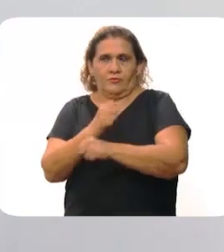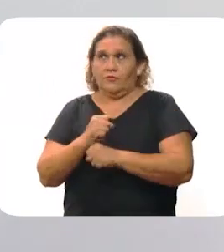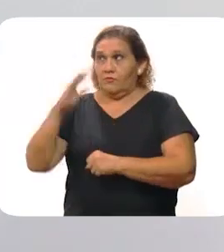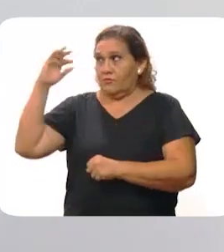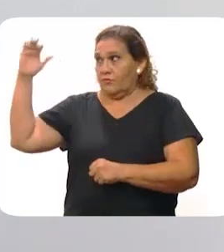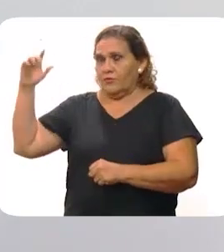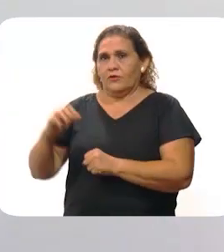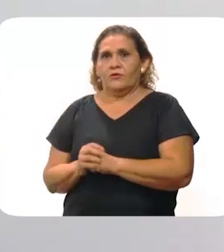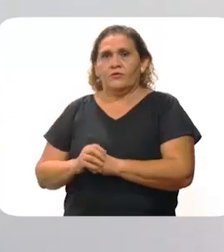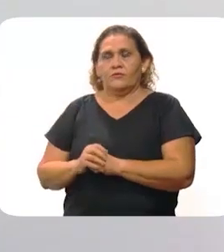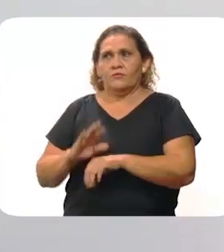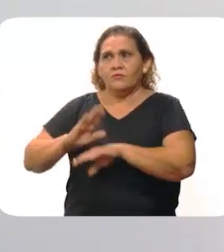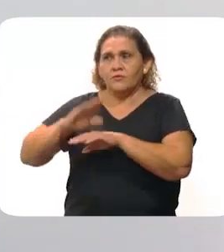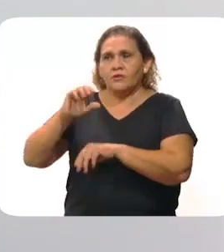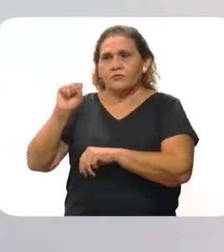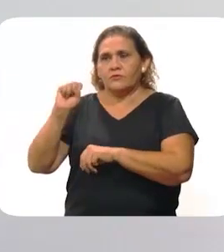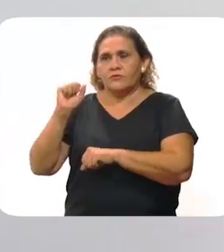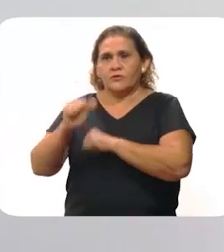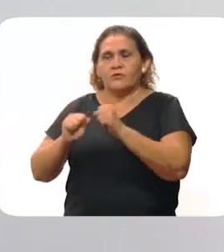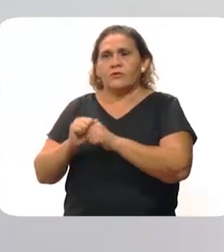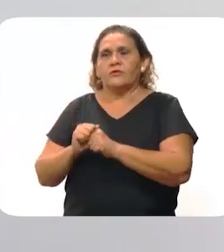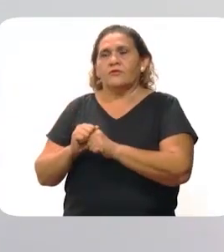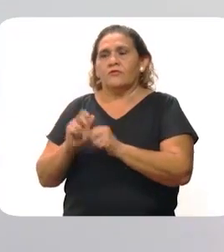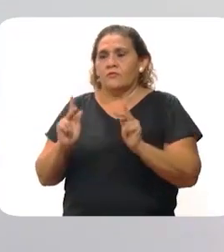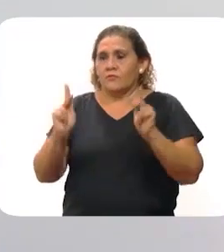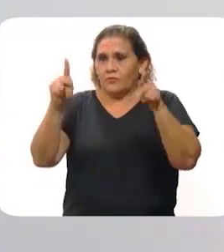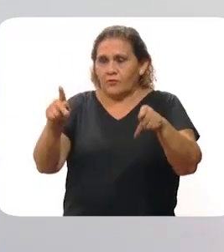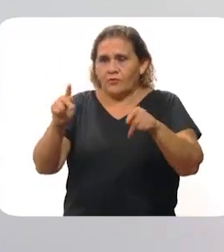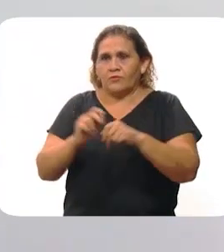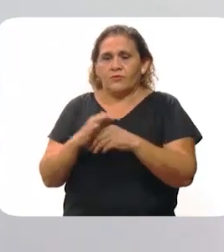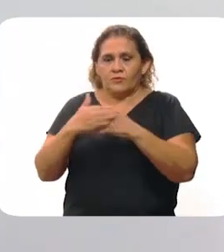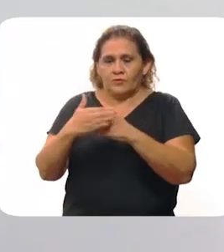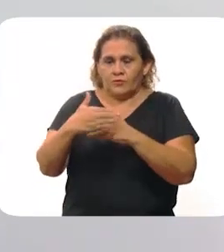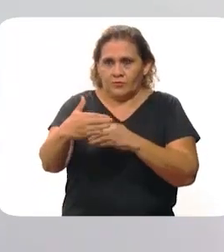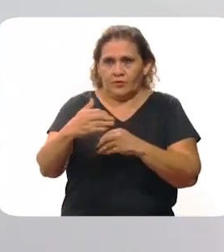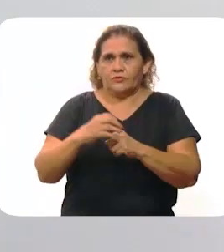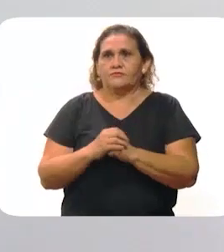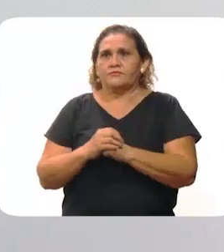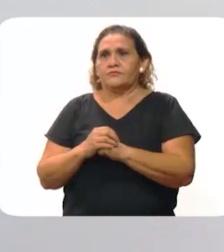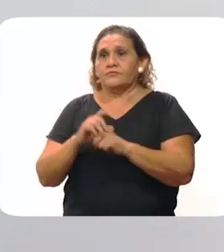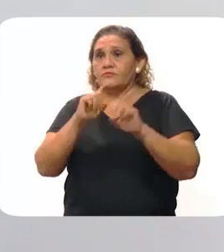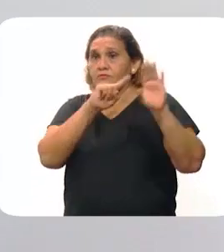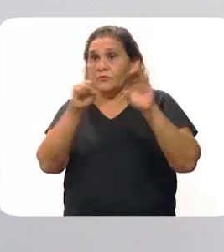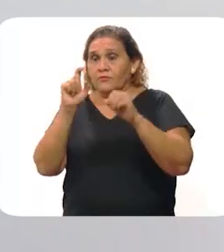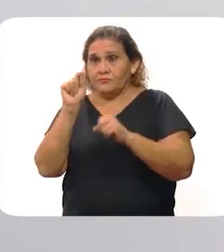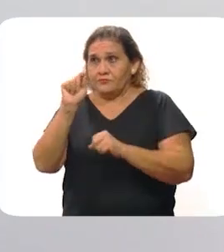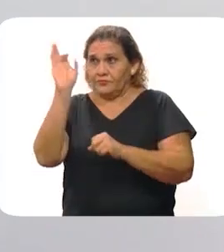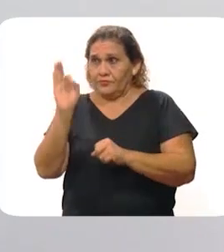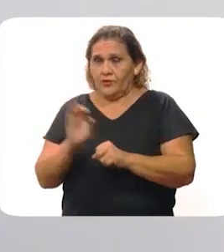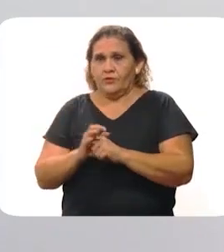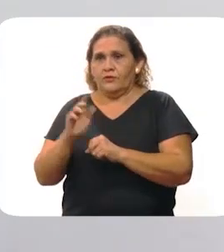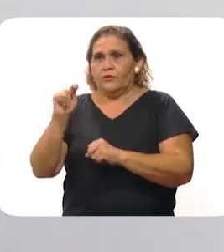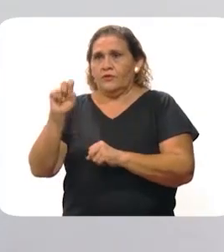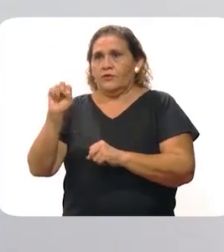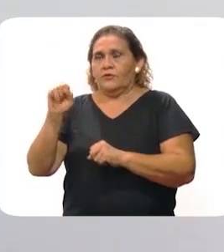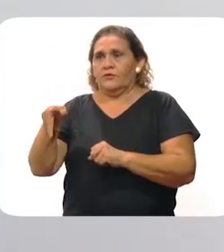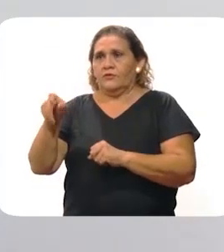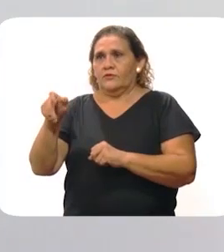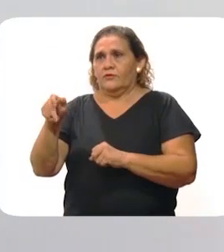adultos mayores de 60 años en los municipios de Progreso, con un avance en la vacunación del 100%, Tixcocop